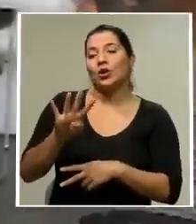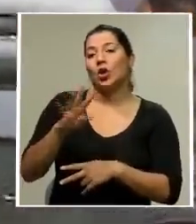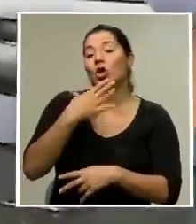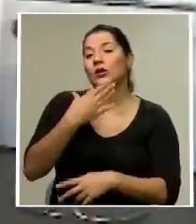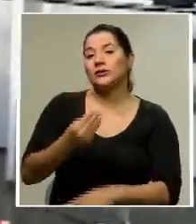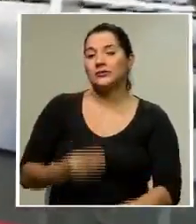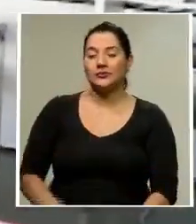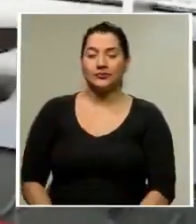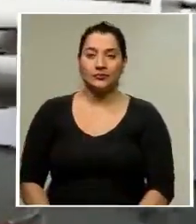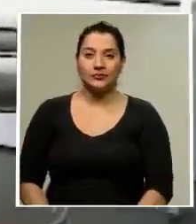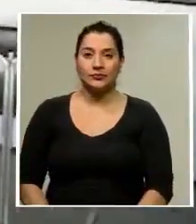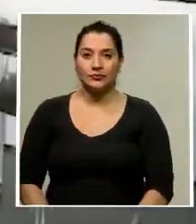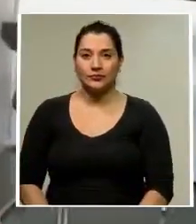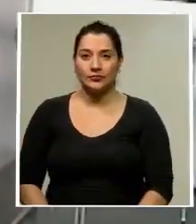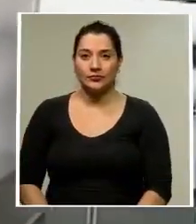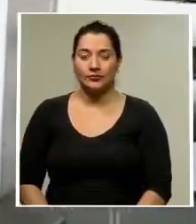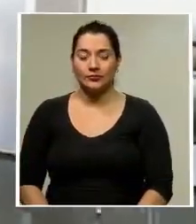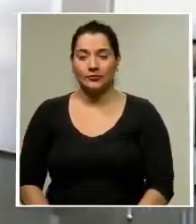diciembre.